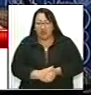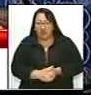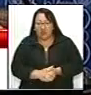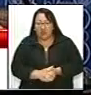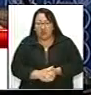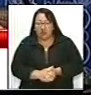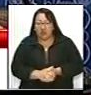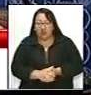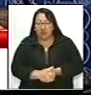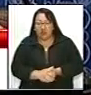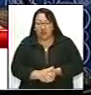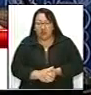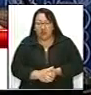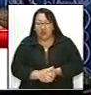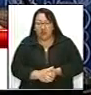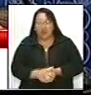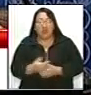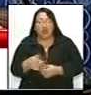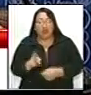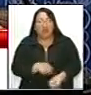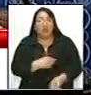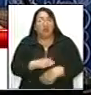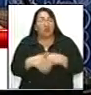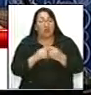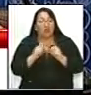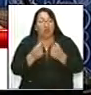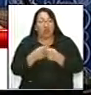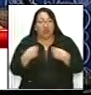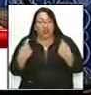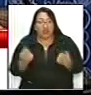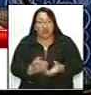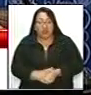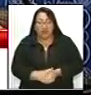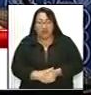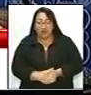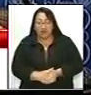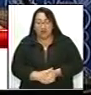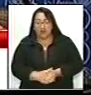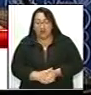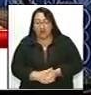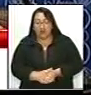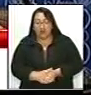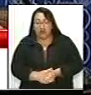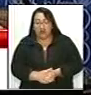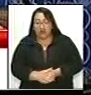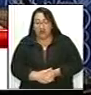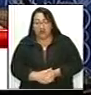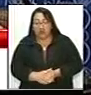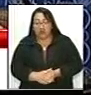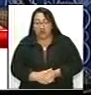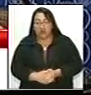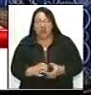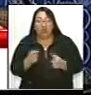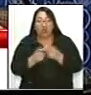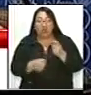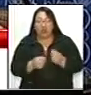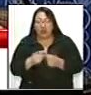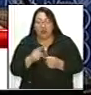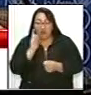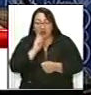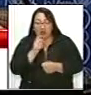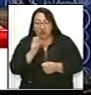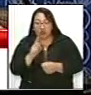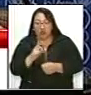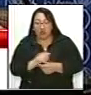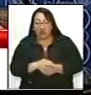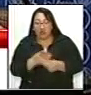¿Es ya costumbre acaso que los colegas congresistas tratan a las colegas congresistas de mentirosas? ¿Así